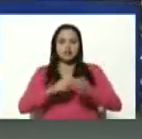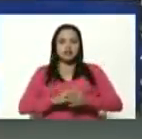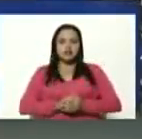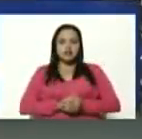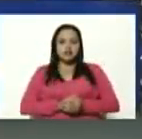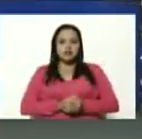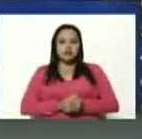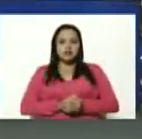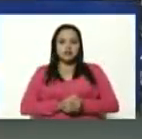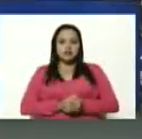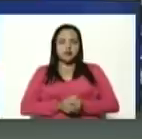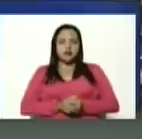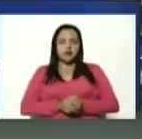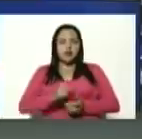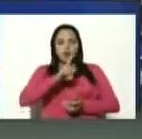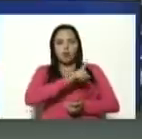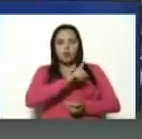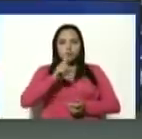11 de junio.